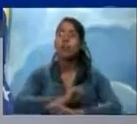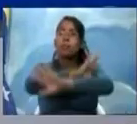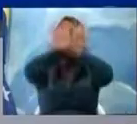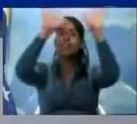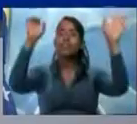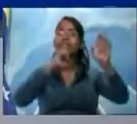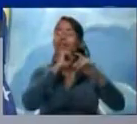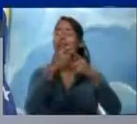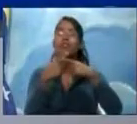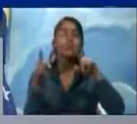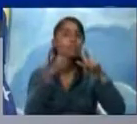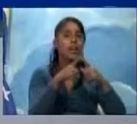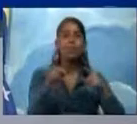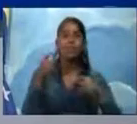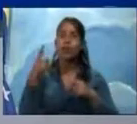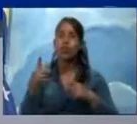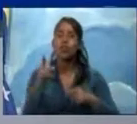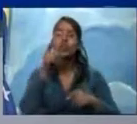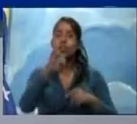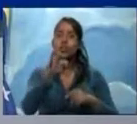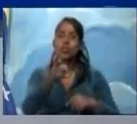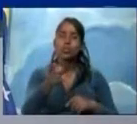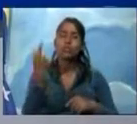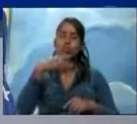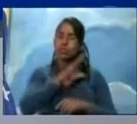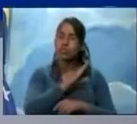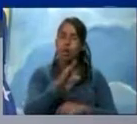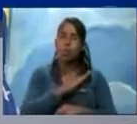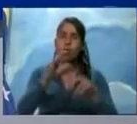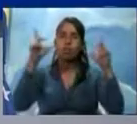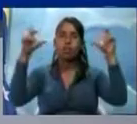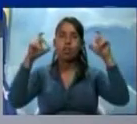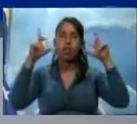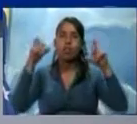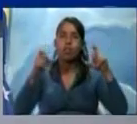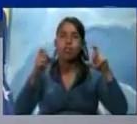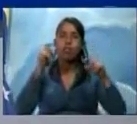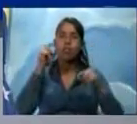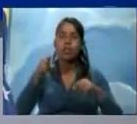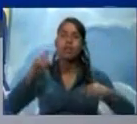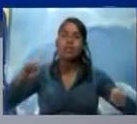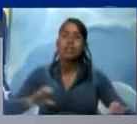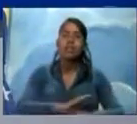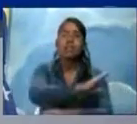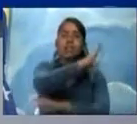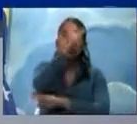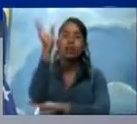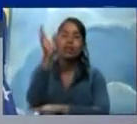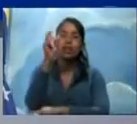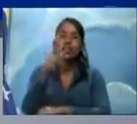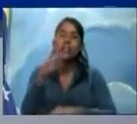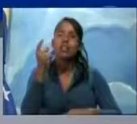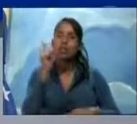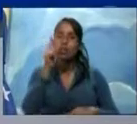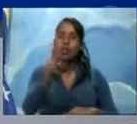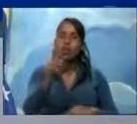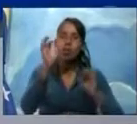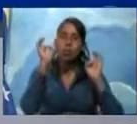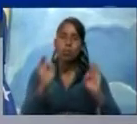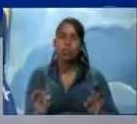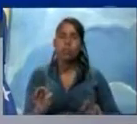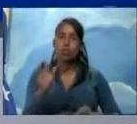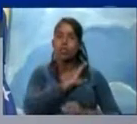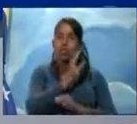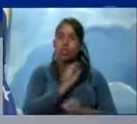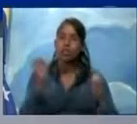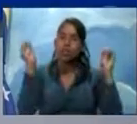es distinto al otro. Usted le toma una fotografía a la bóveda celeste y dentro de un minuto